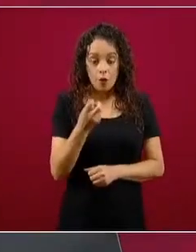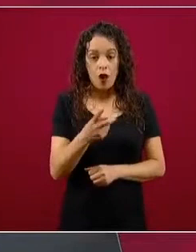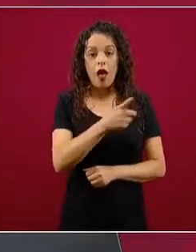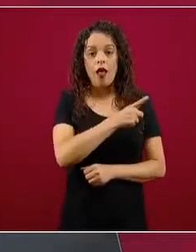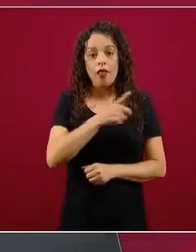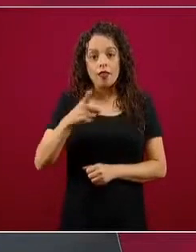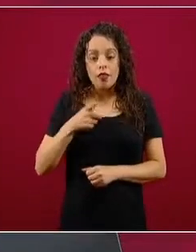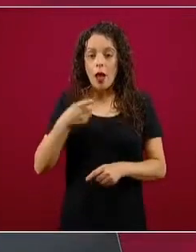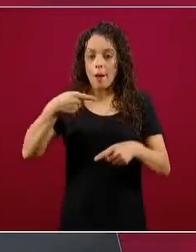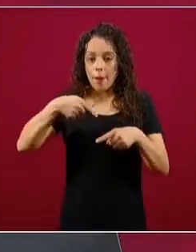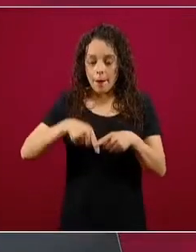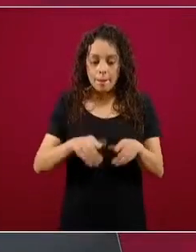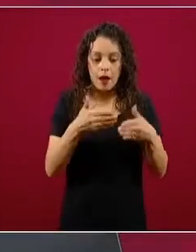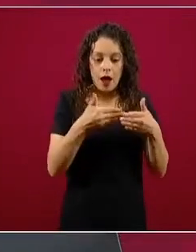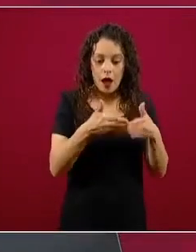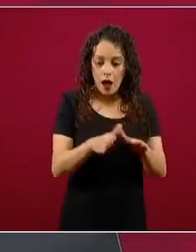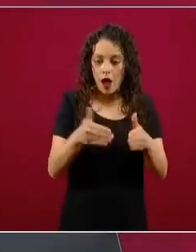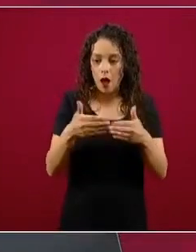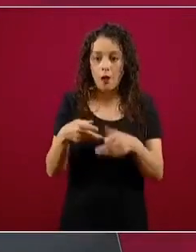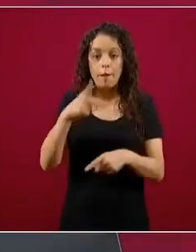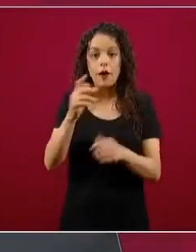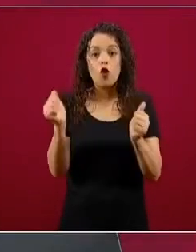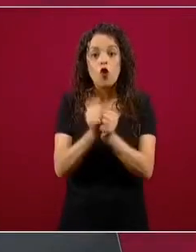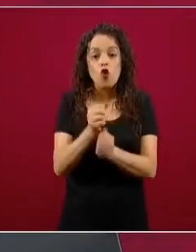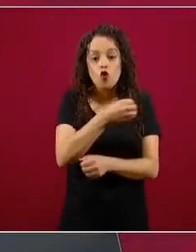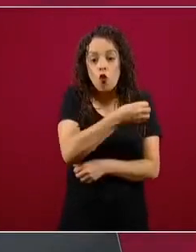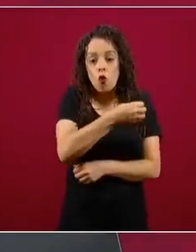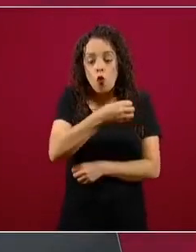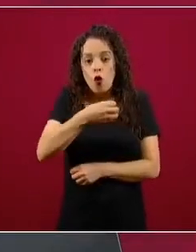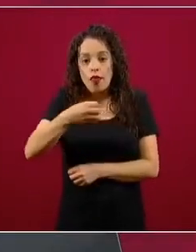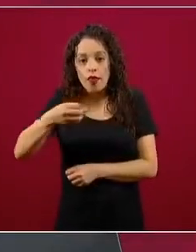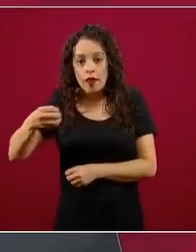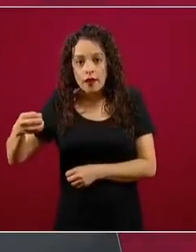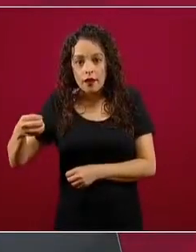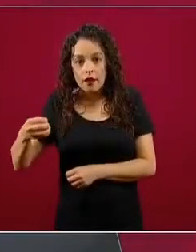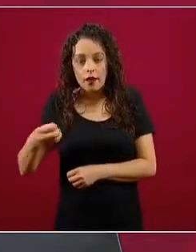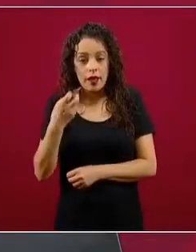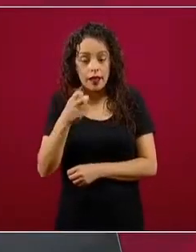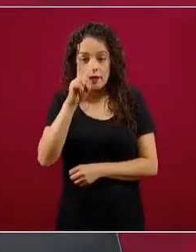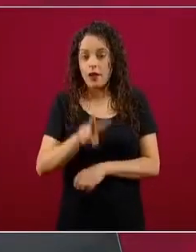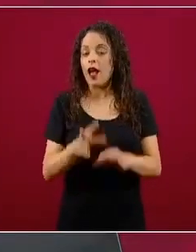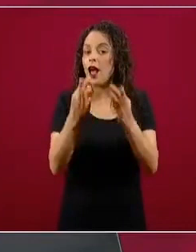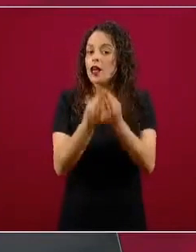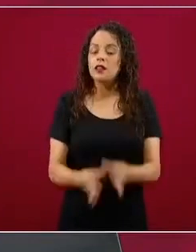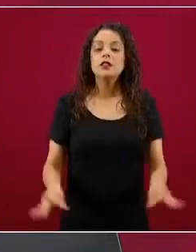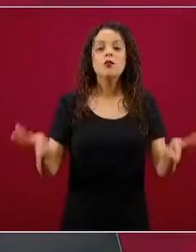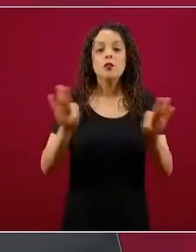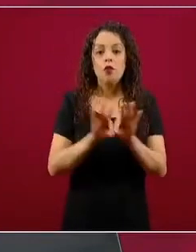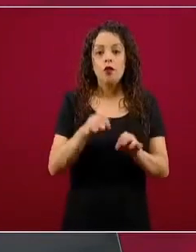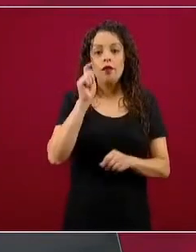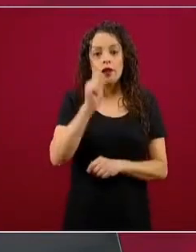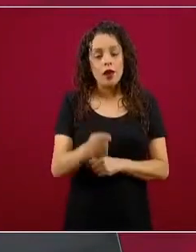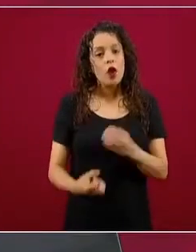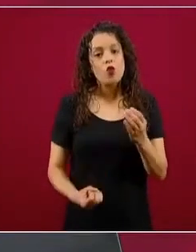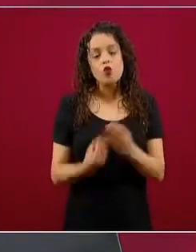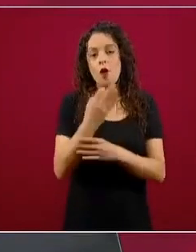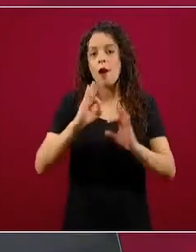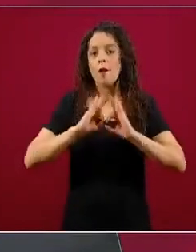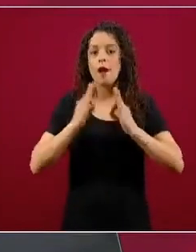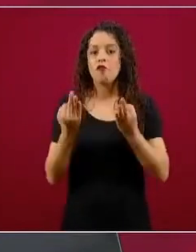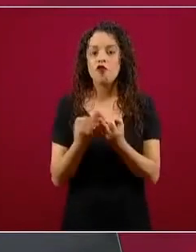manera gradual, de manera ordenada, es fundamental, empezar a incorporar una nueva forma de